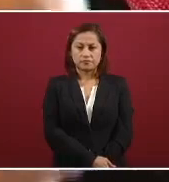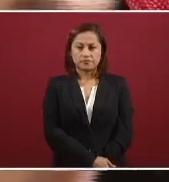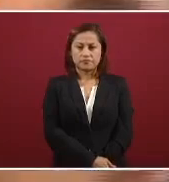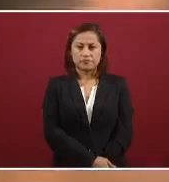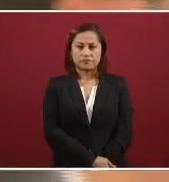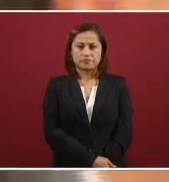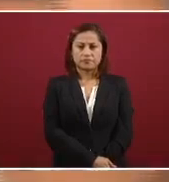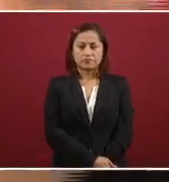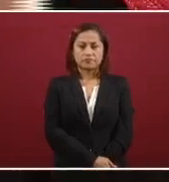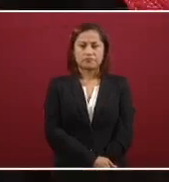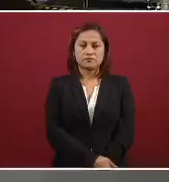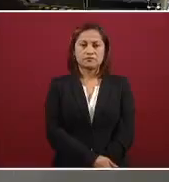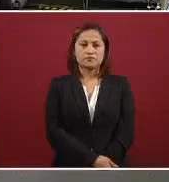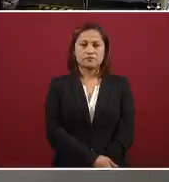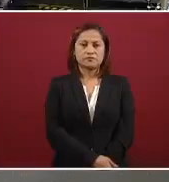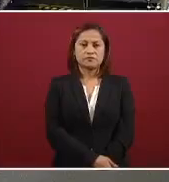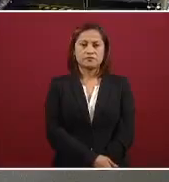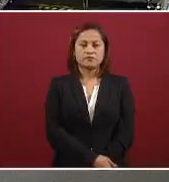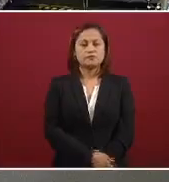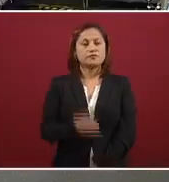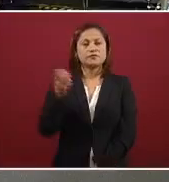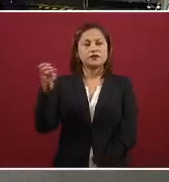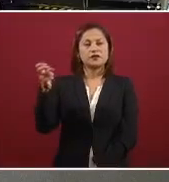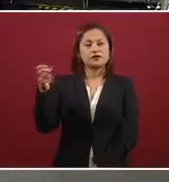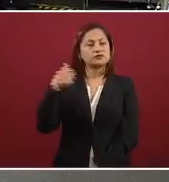Eso no quiero